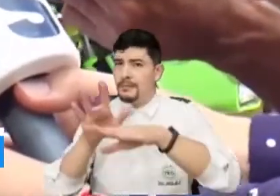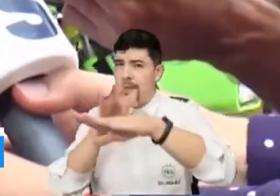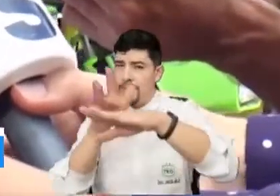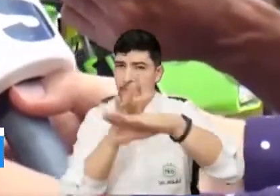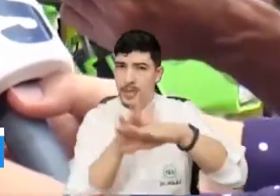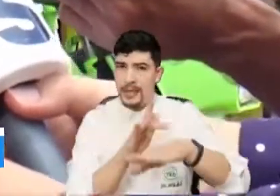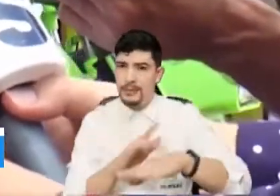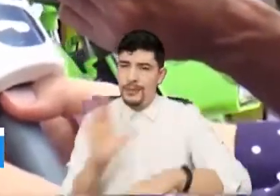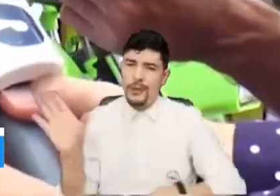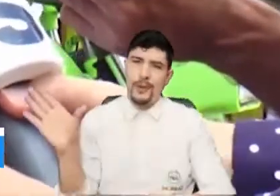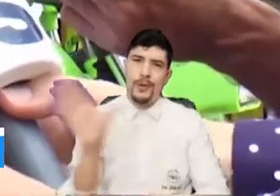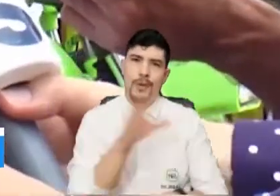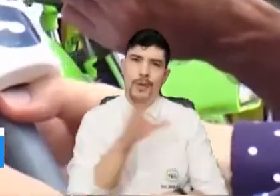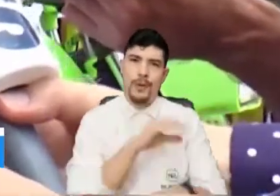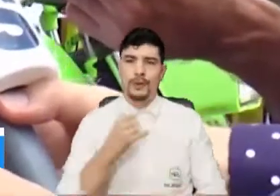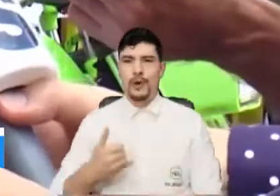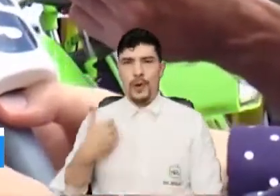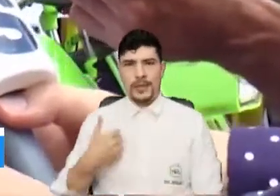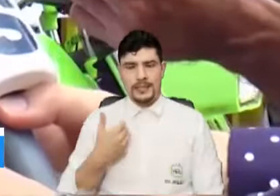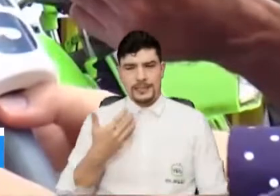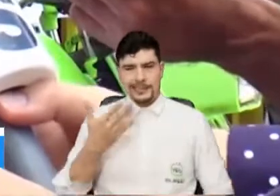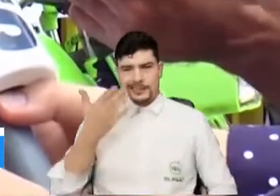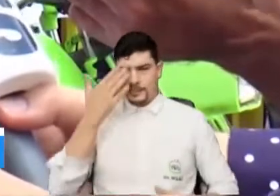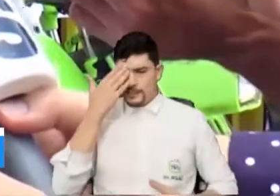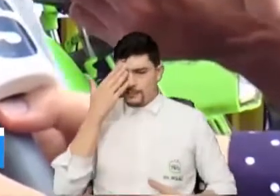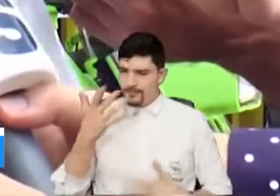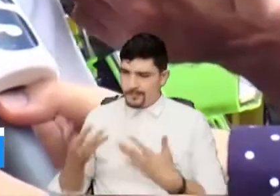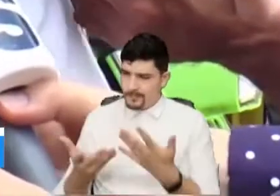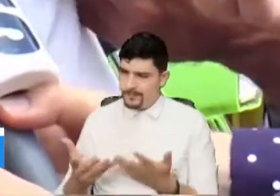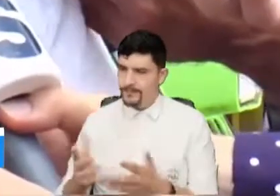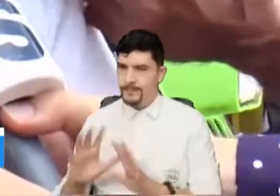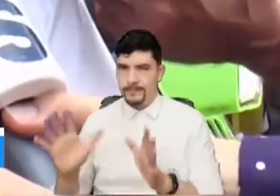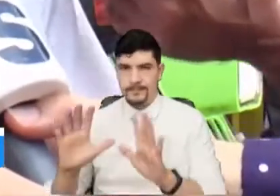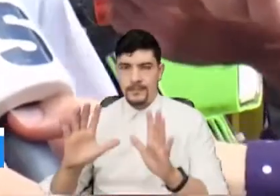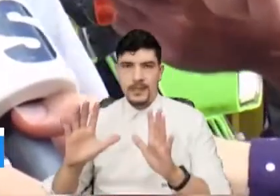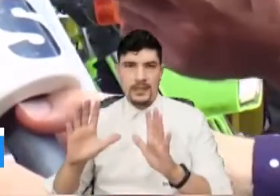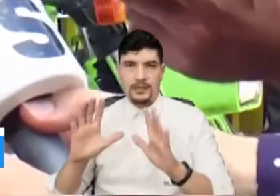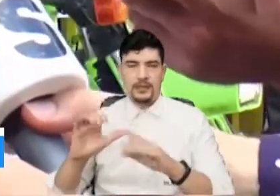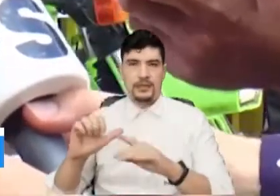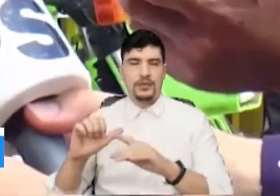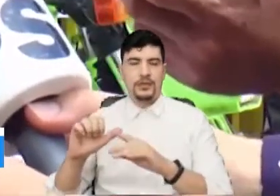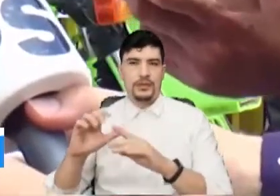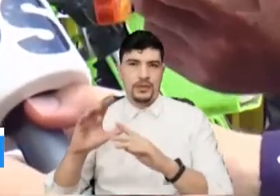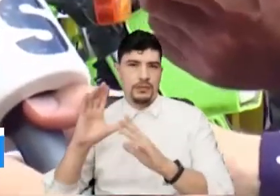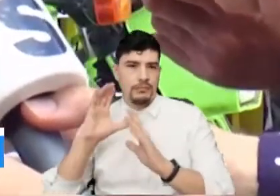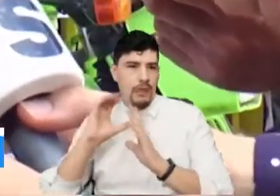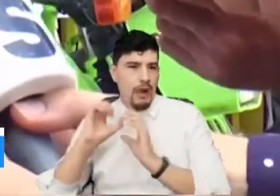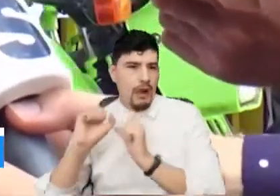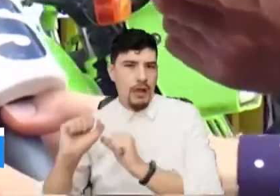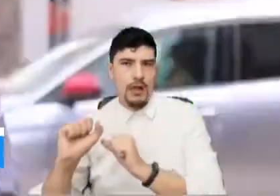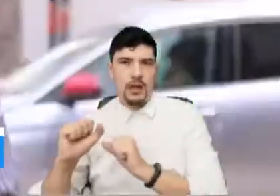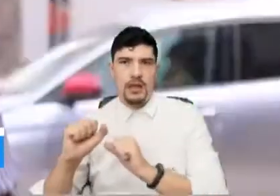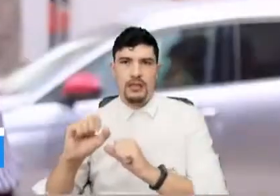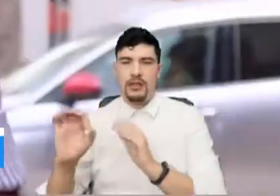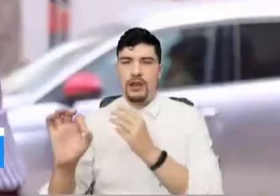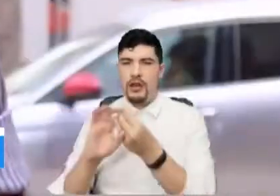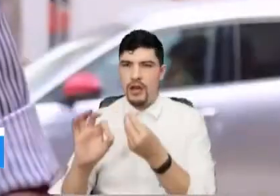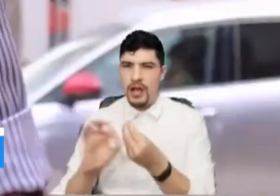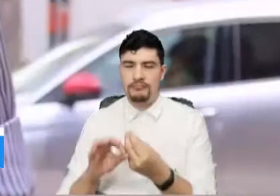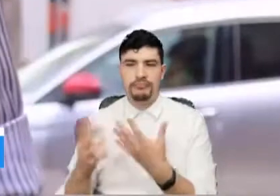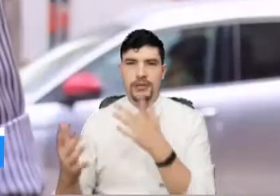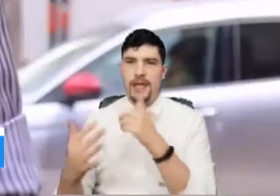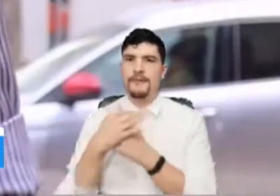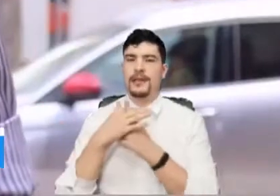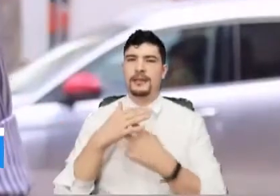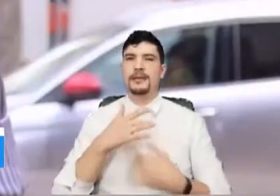a concientizar a la juventud para que dejen de estas prácticas de consumo que tanto daño hace a la salud. Esta es